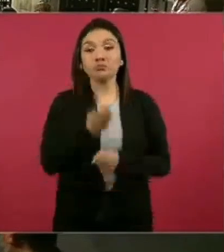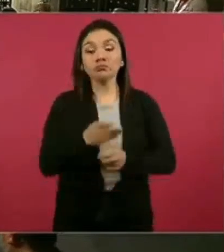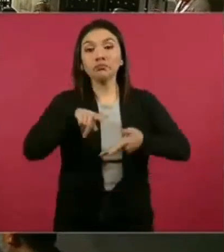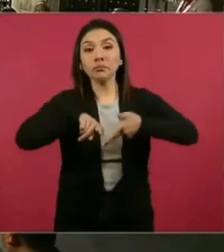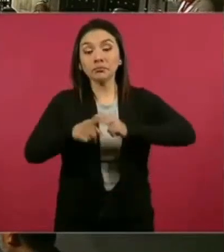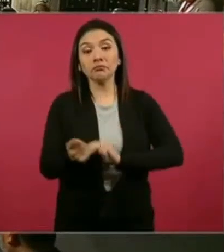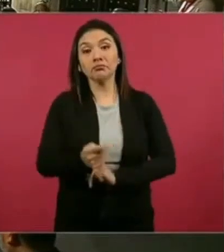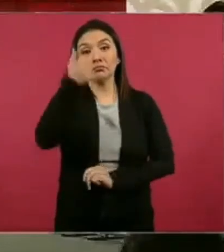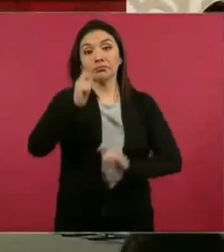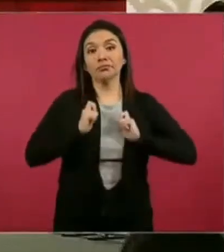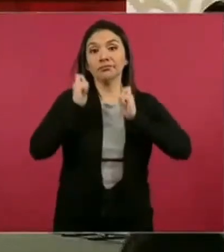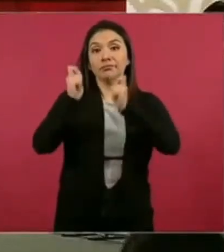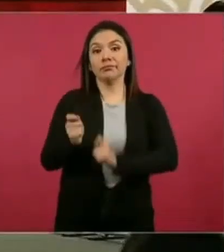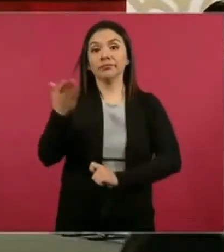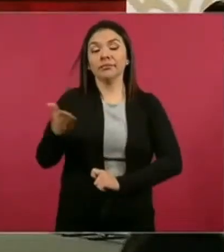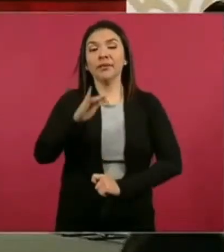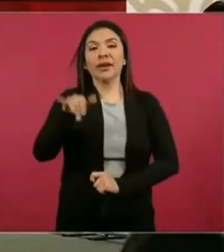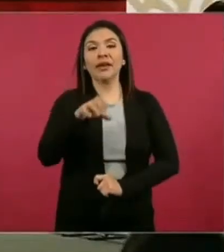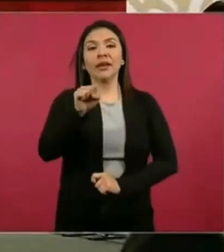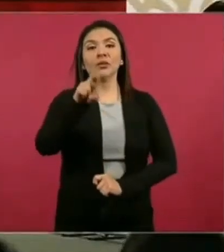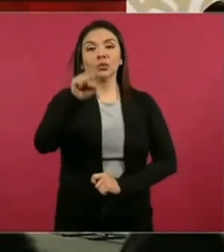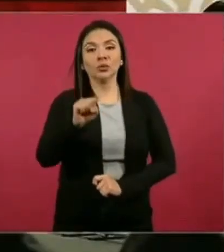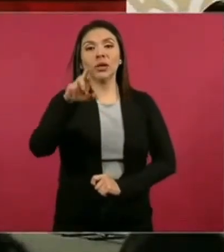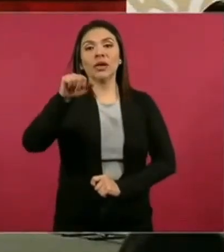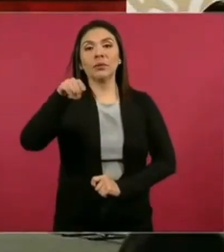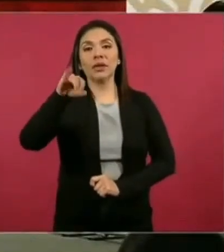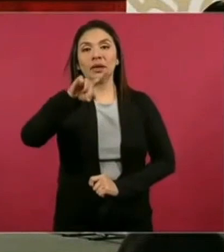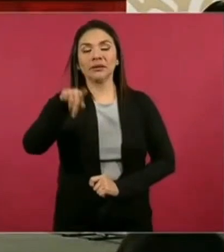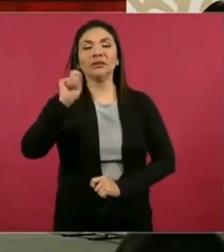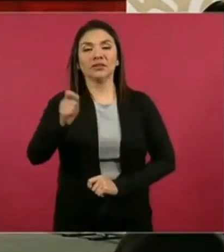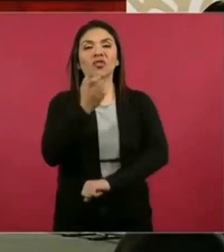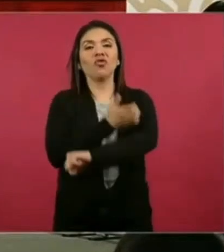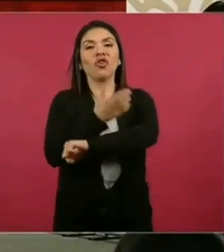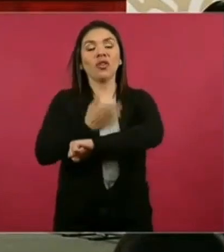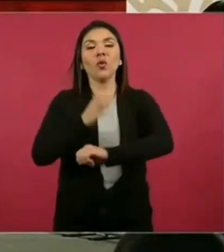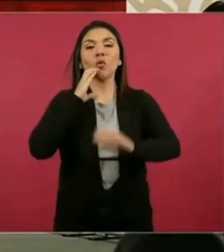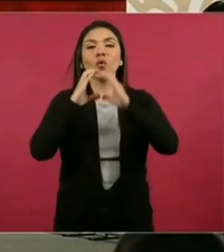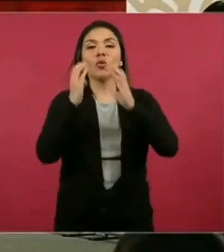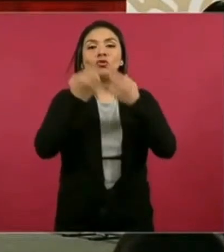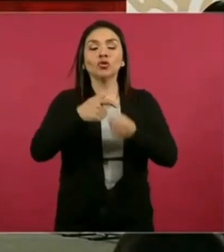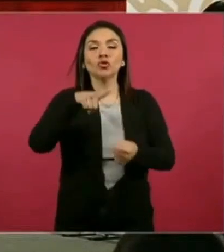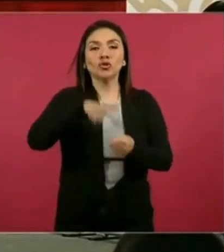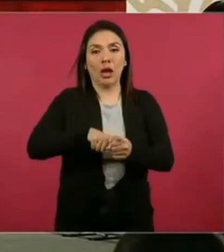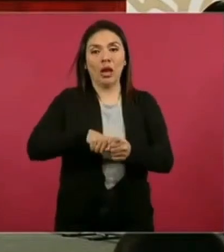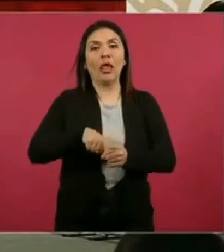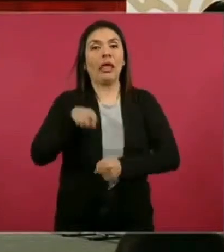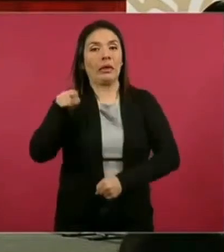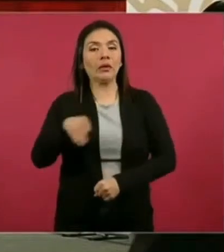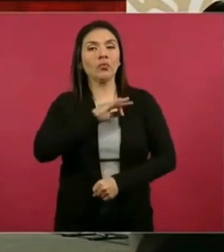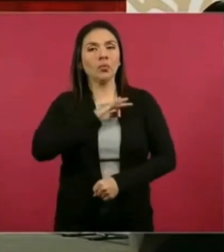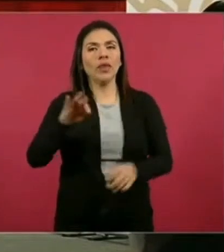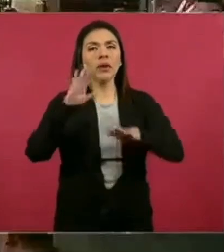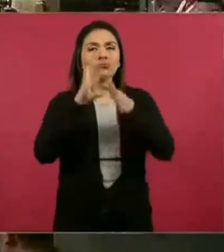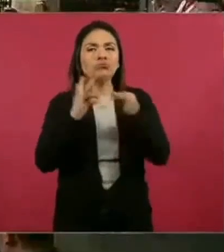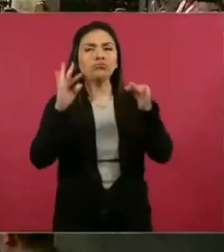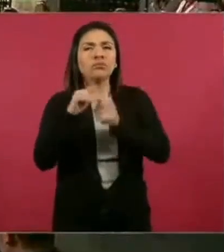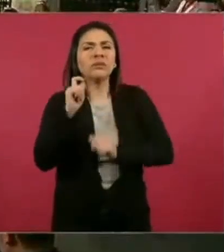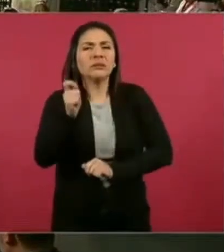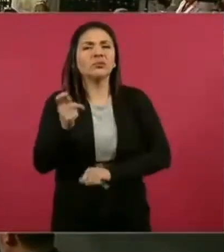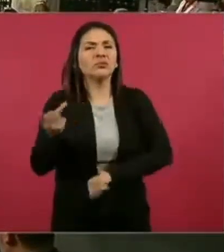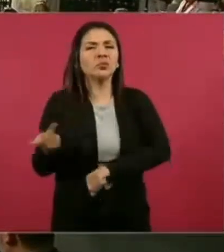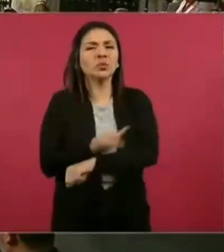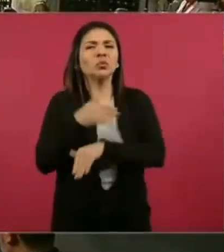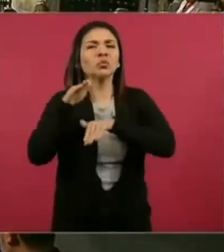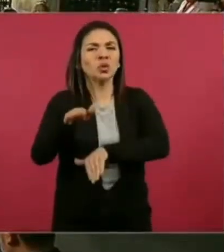dándole la palabra a Jesús Ramírez, coordinador de Comunicación Social, para que pueda detallarnos acerca de